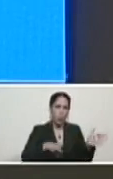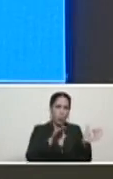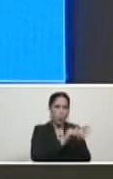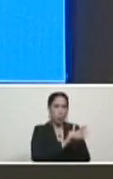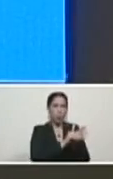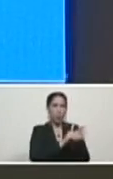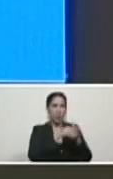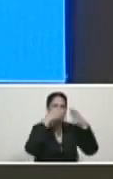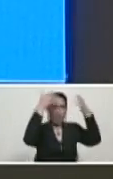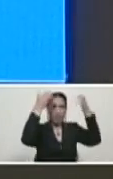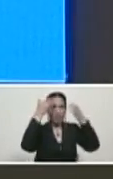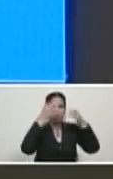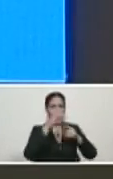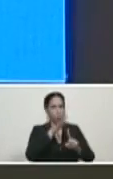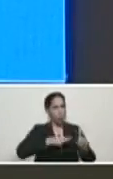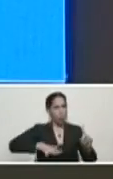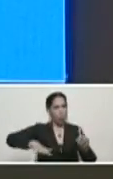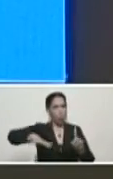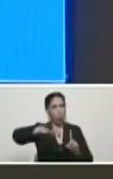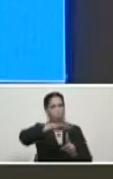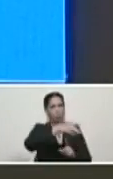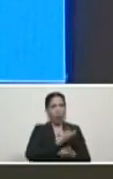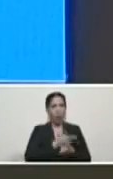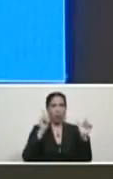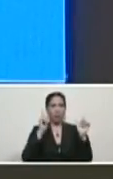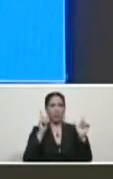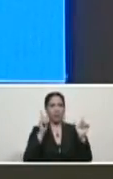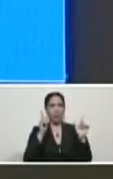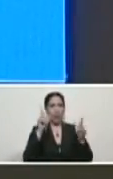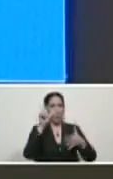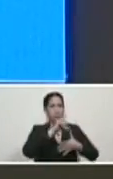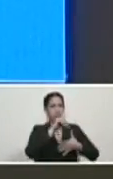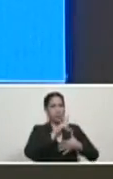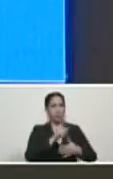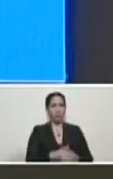monarquía en todo el continente libre de América.